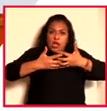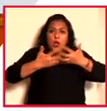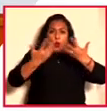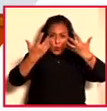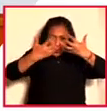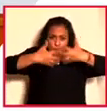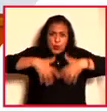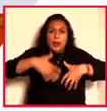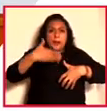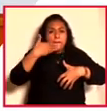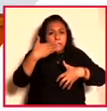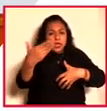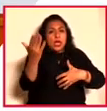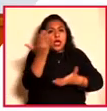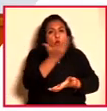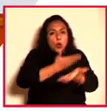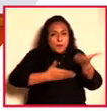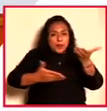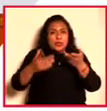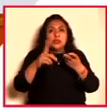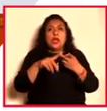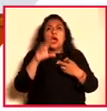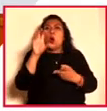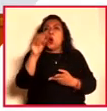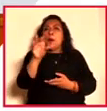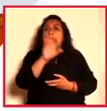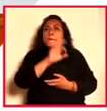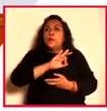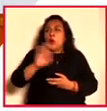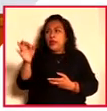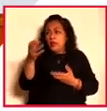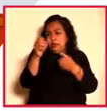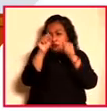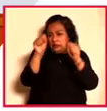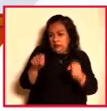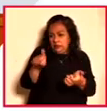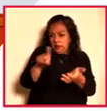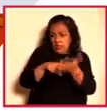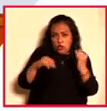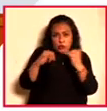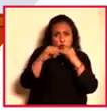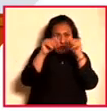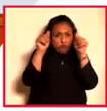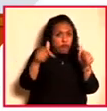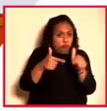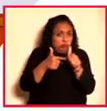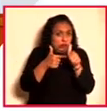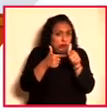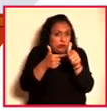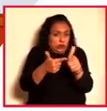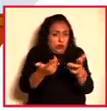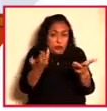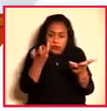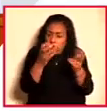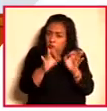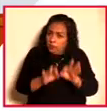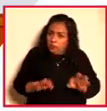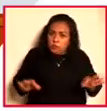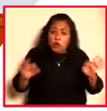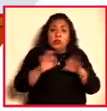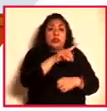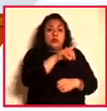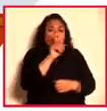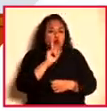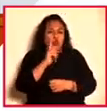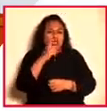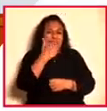también los engranajes que hacen posible que un sistema institucional del arte sobreviva, que eso es fundamental. Sara Germán reconoce